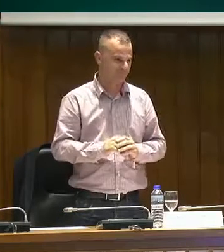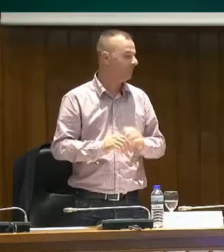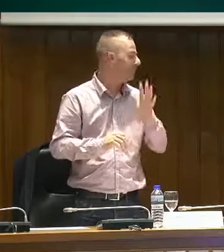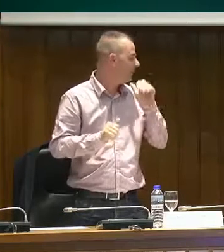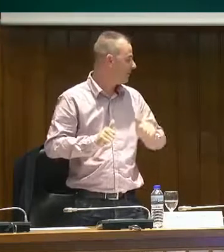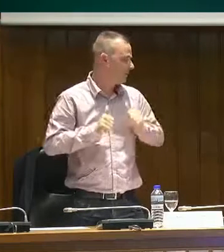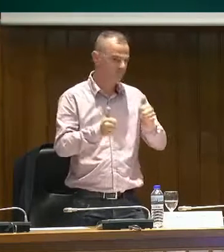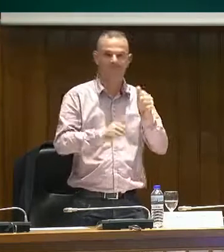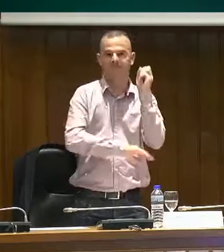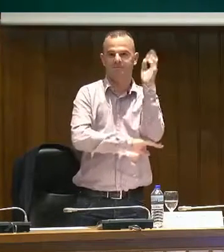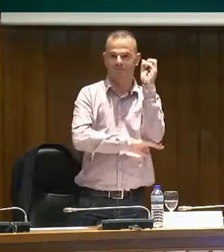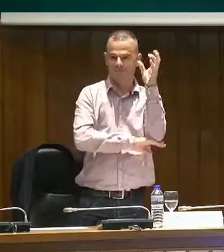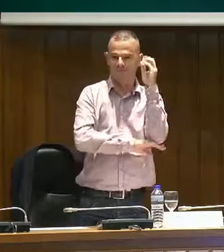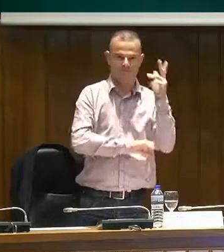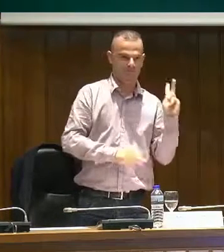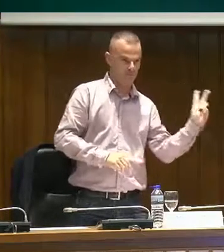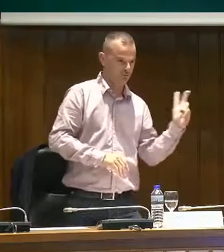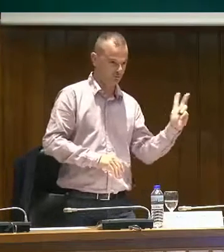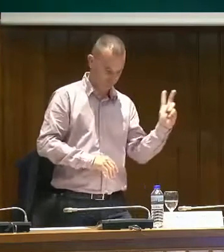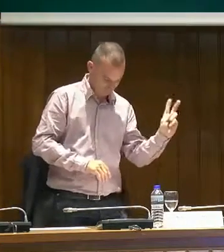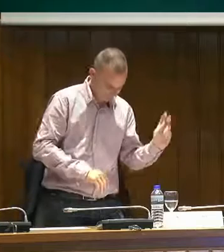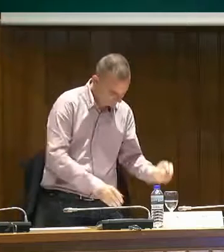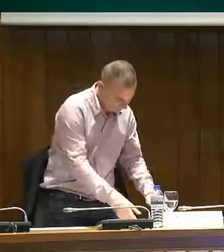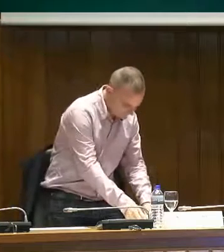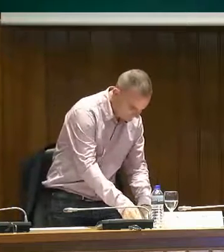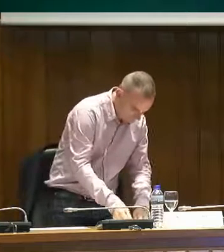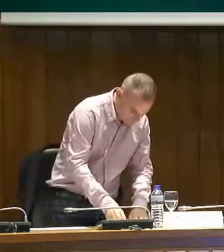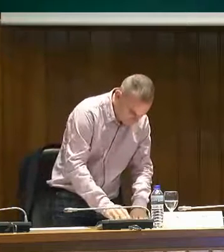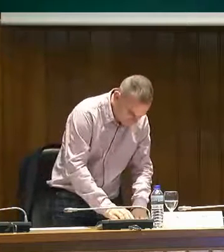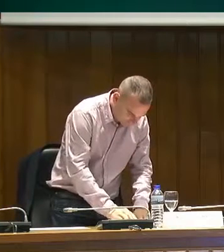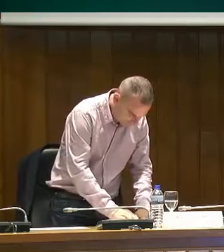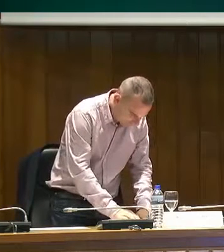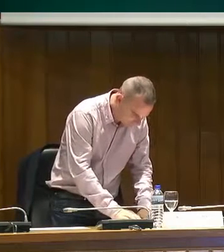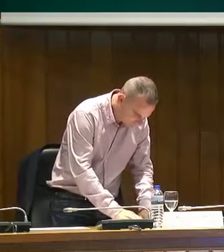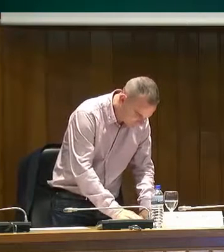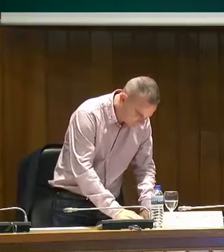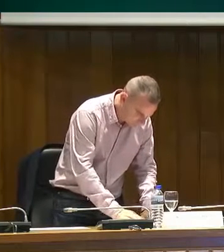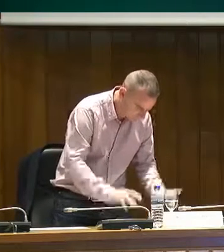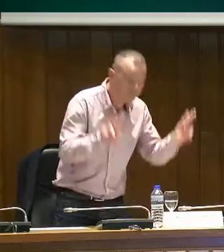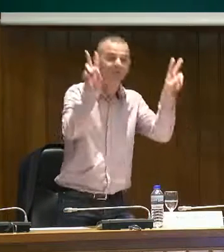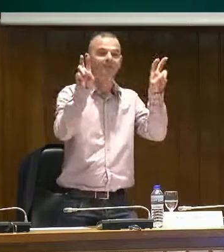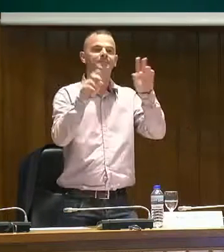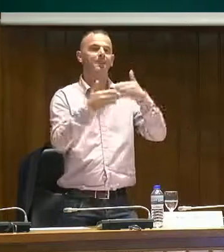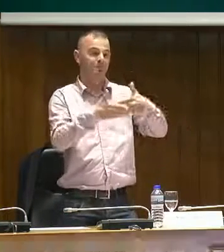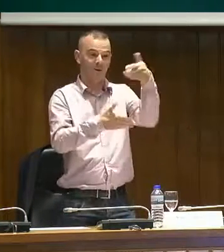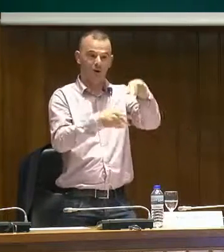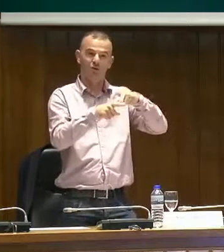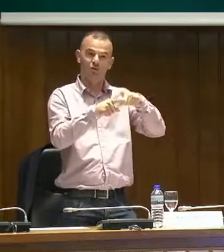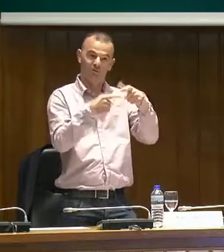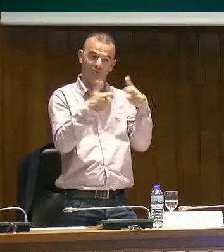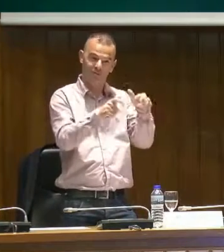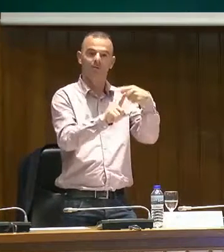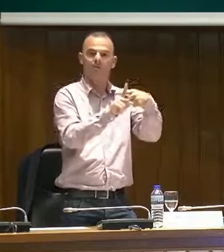al tiempo para poder cumplir el horario establecido en el programa. Damos inicio a la primera comunicación, que